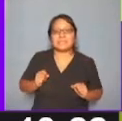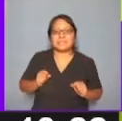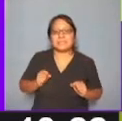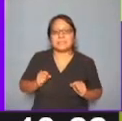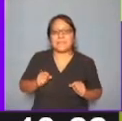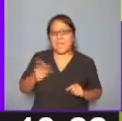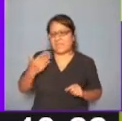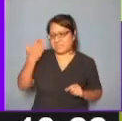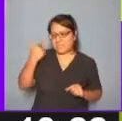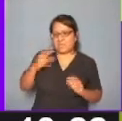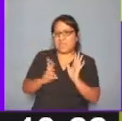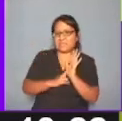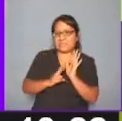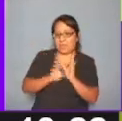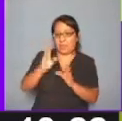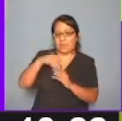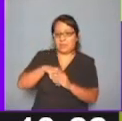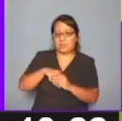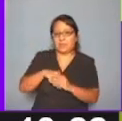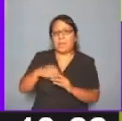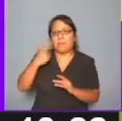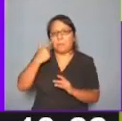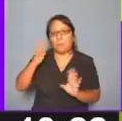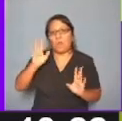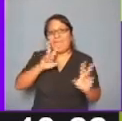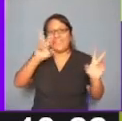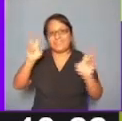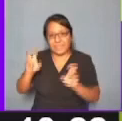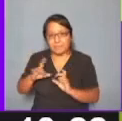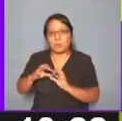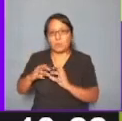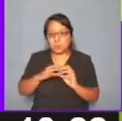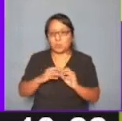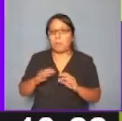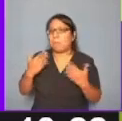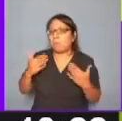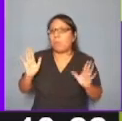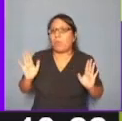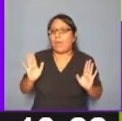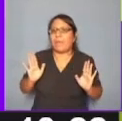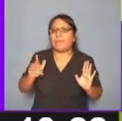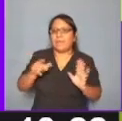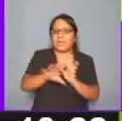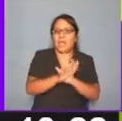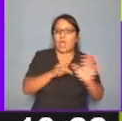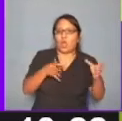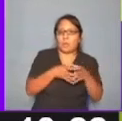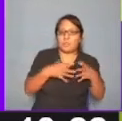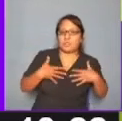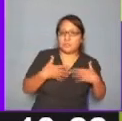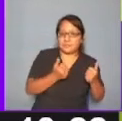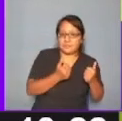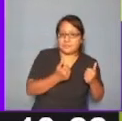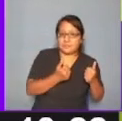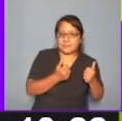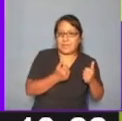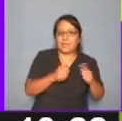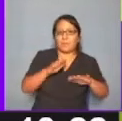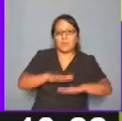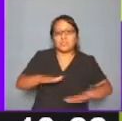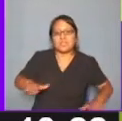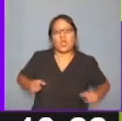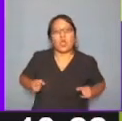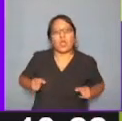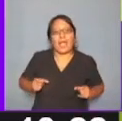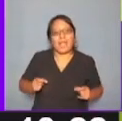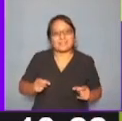hace poco y por lo tanto entonces puede ser uno de los temas que puede ingresar a través de la Comisión de Salud para que los niños que tengan